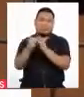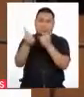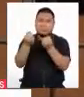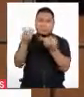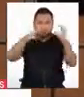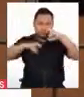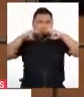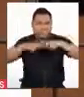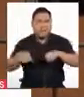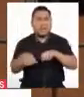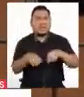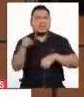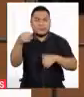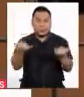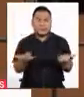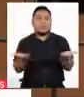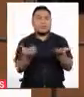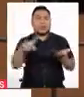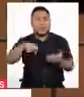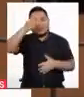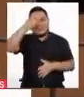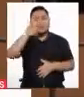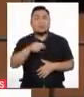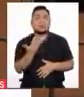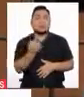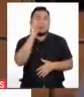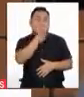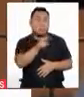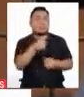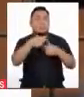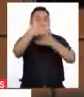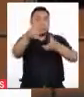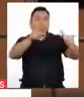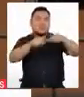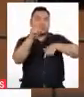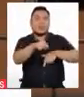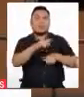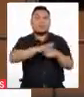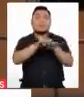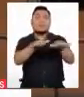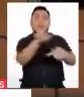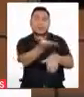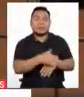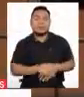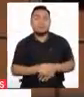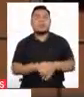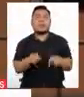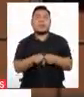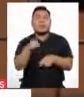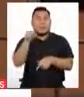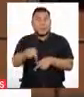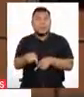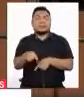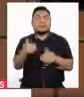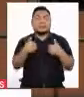científico que desarrollan aquí en el país. Hemos visto el genoma del virus de aquí,